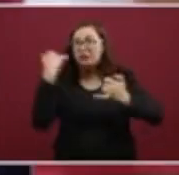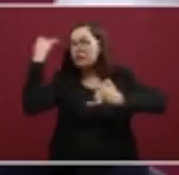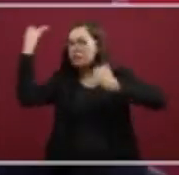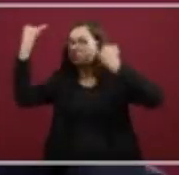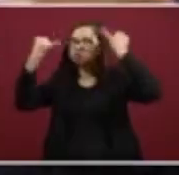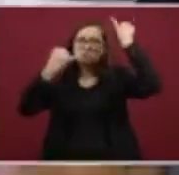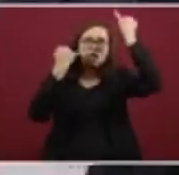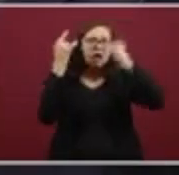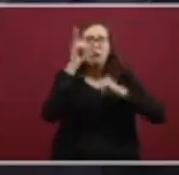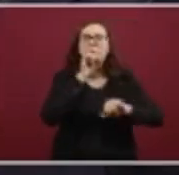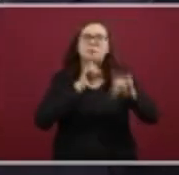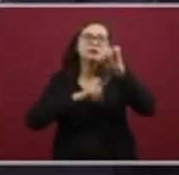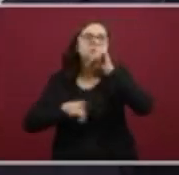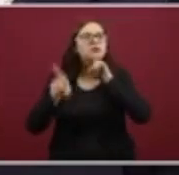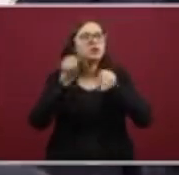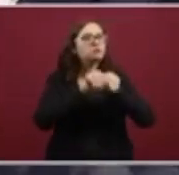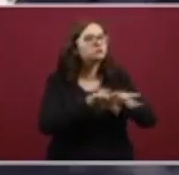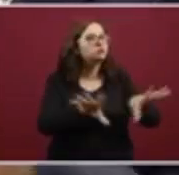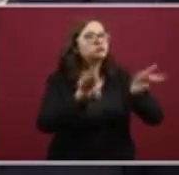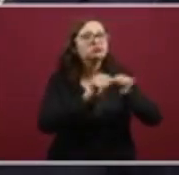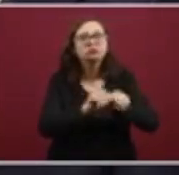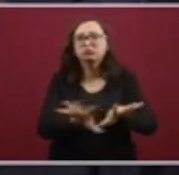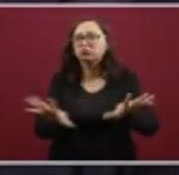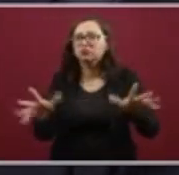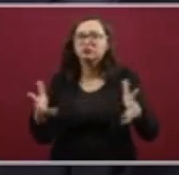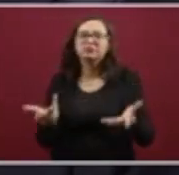inventando cosas. Bueno,